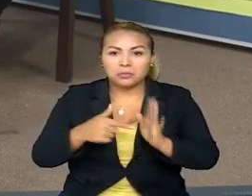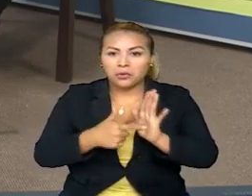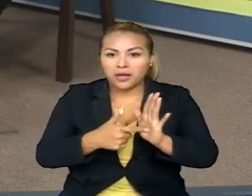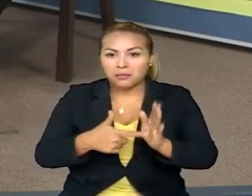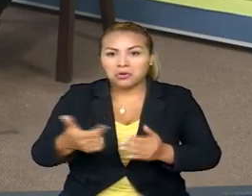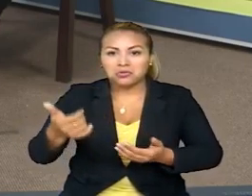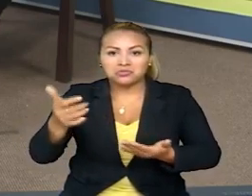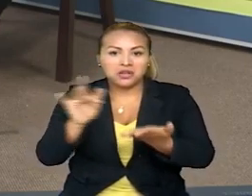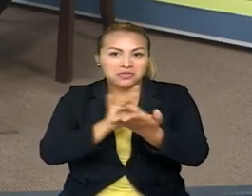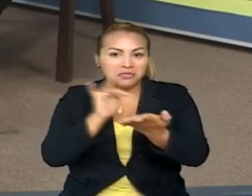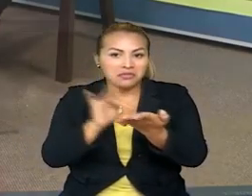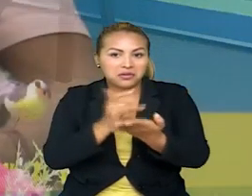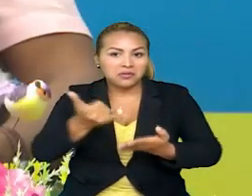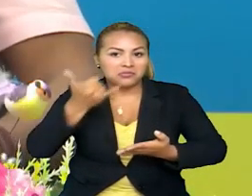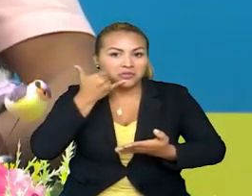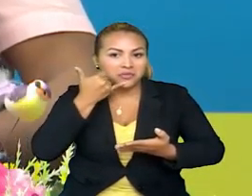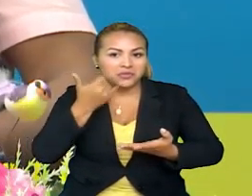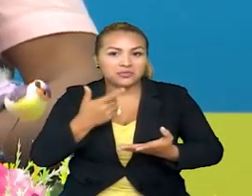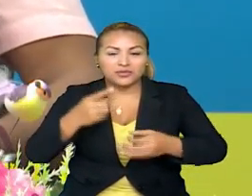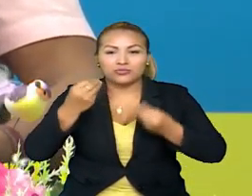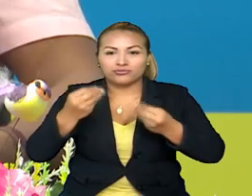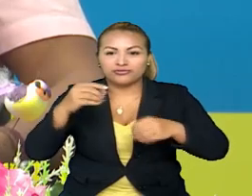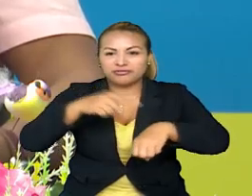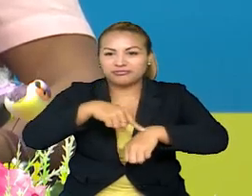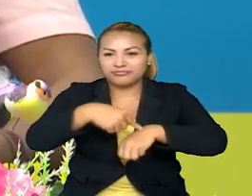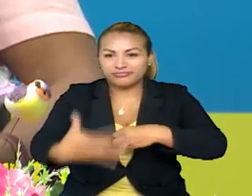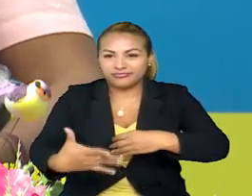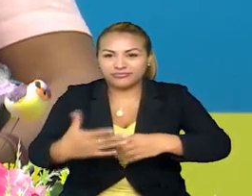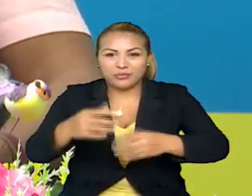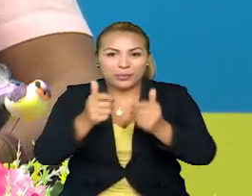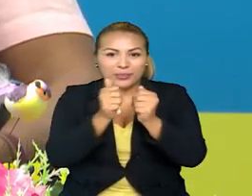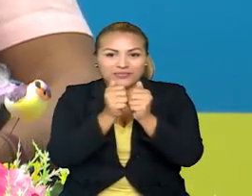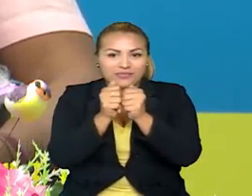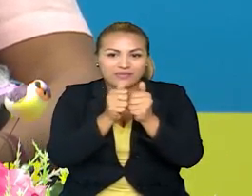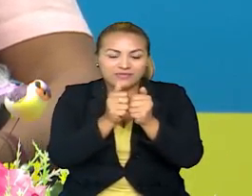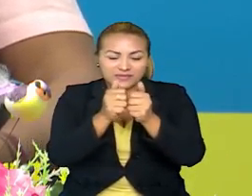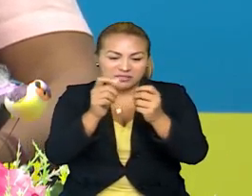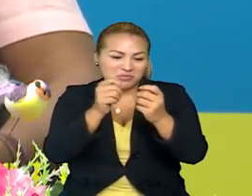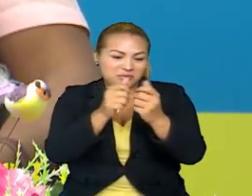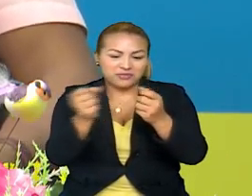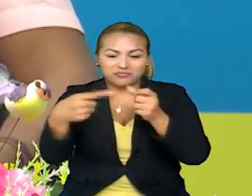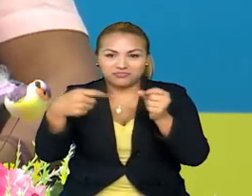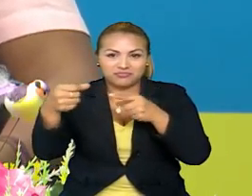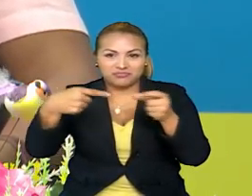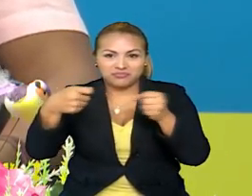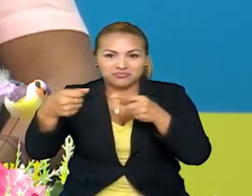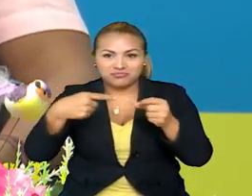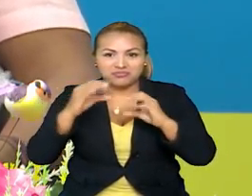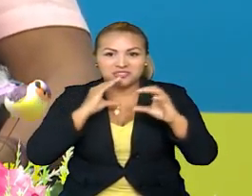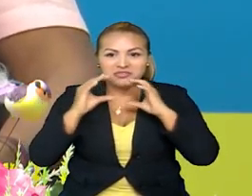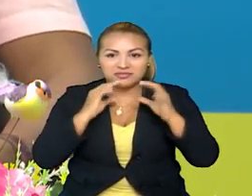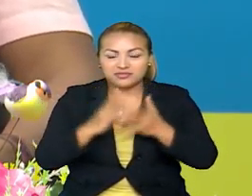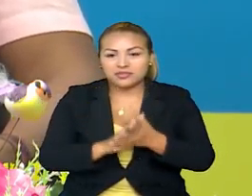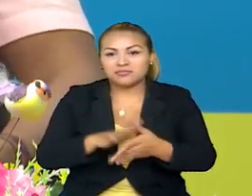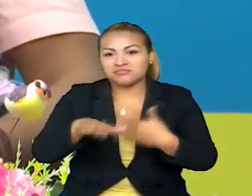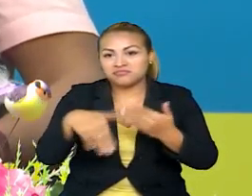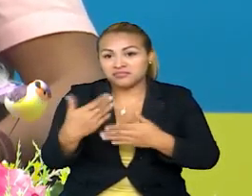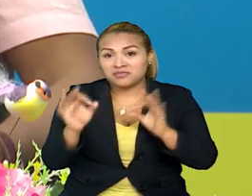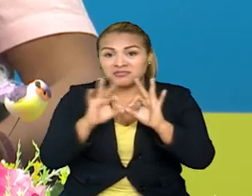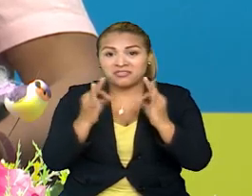nos acostamos tarde hecho tiempo el teléfono nos corta la comunicación entre la familia la